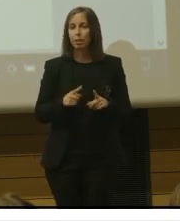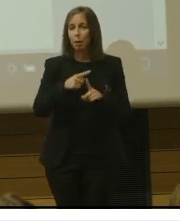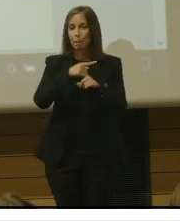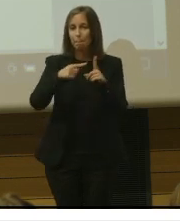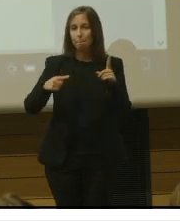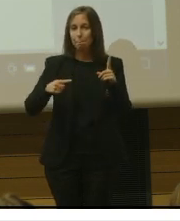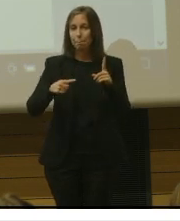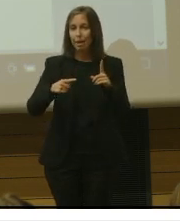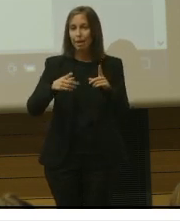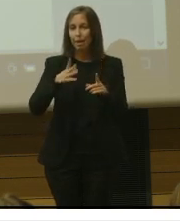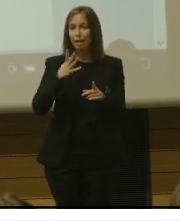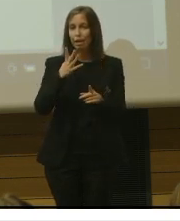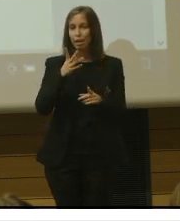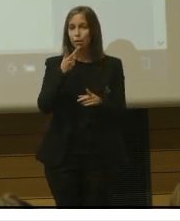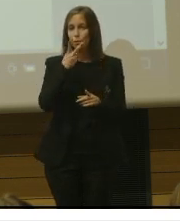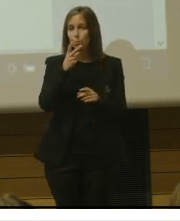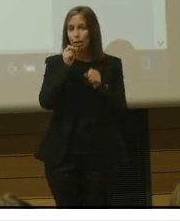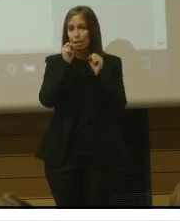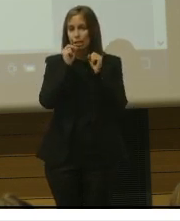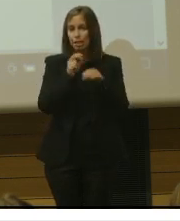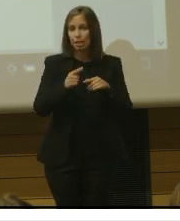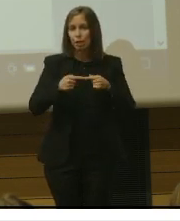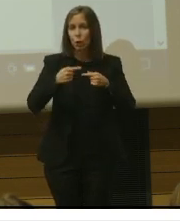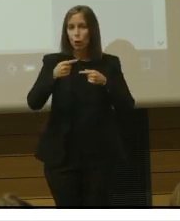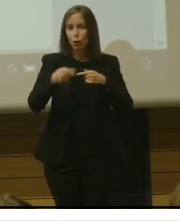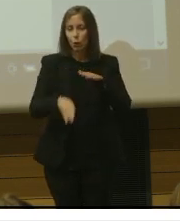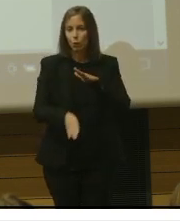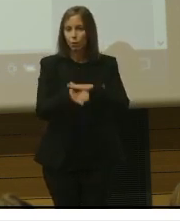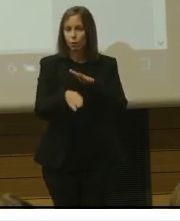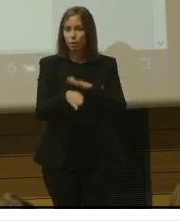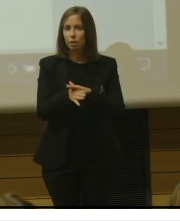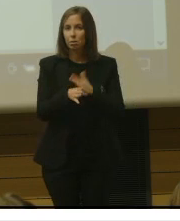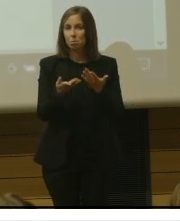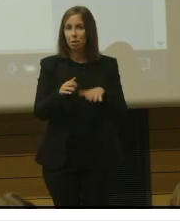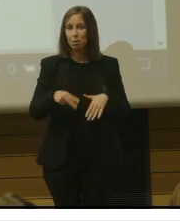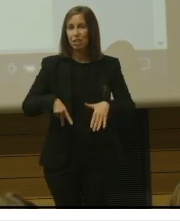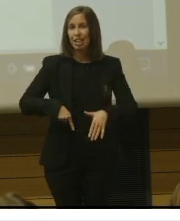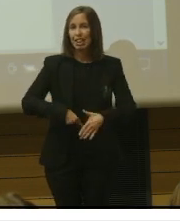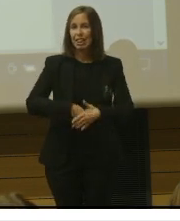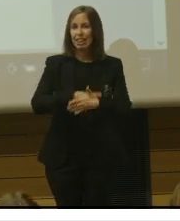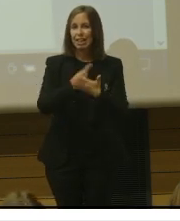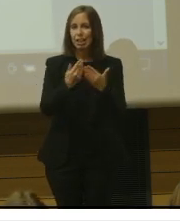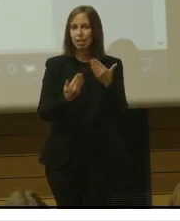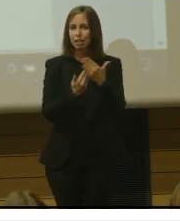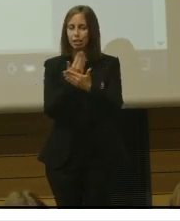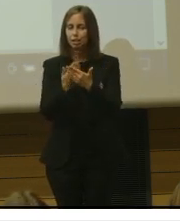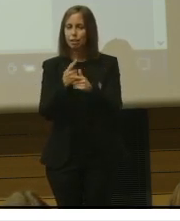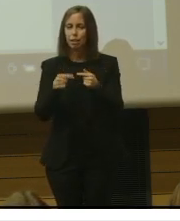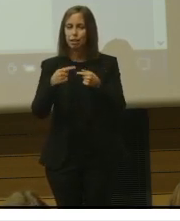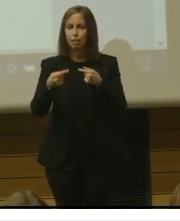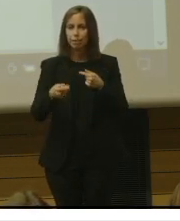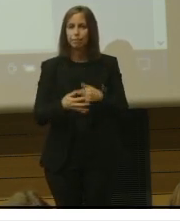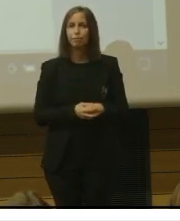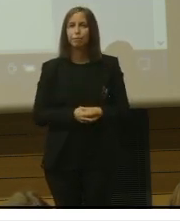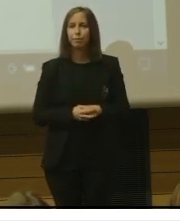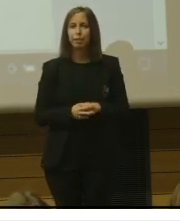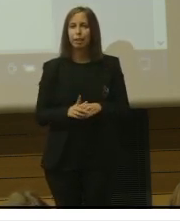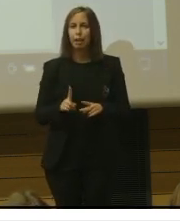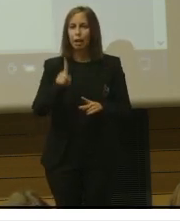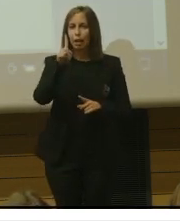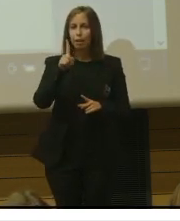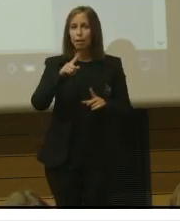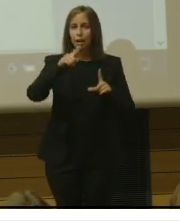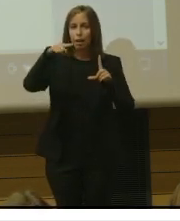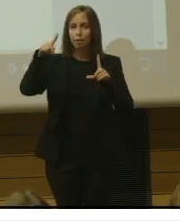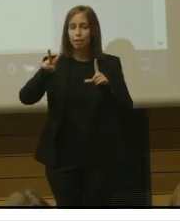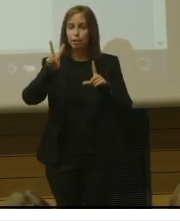abstinencia continuada, ¿no?, de días continuos, ¿no?, y seguidos sin fumar, pues sean unos 16 más o menos, ¿vale? Arriba tenéis 2